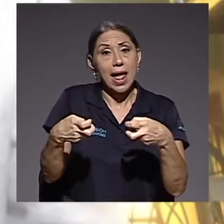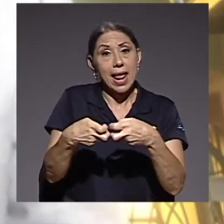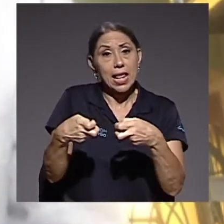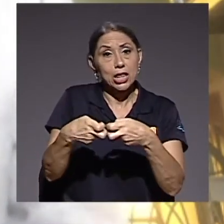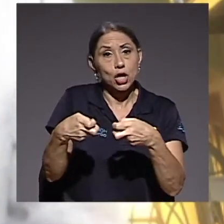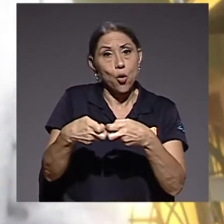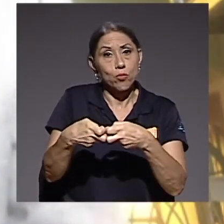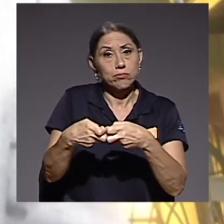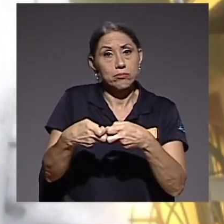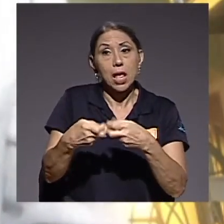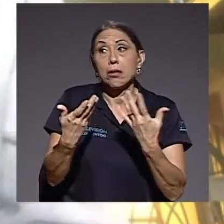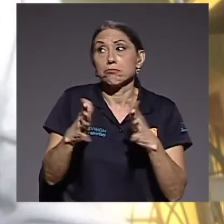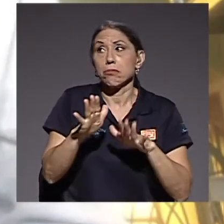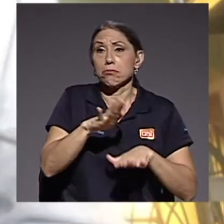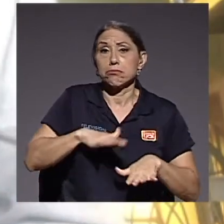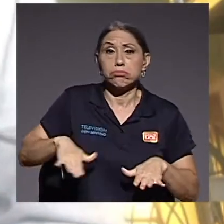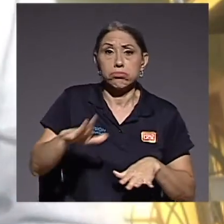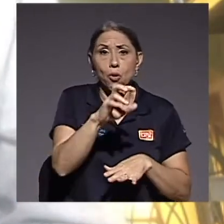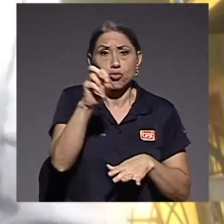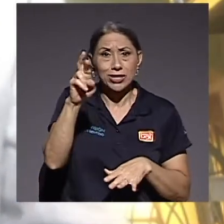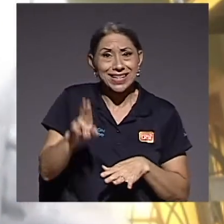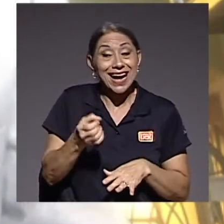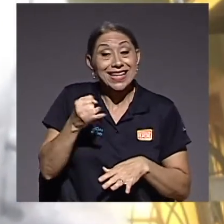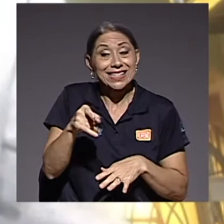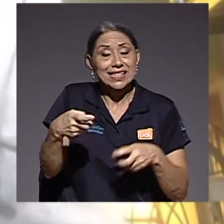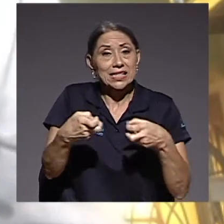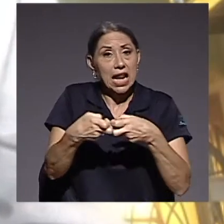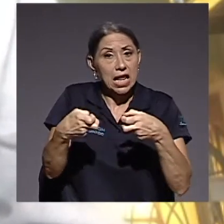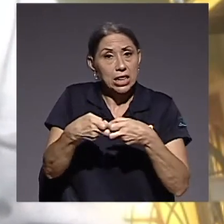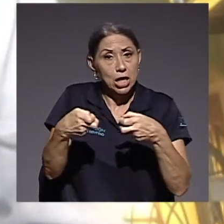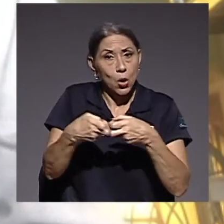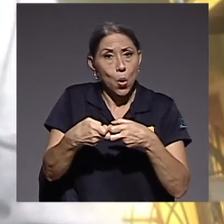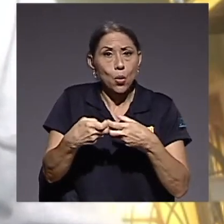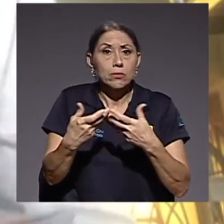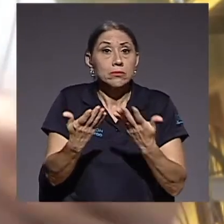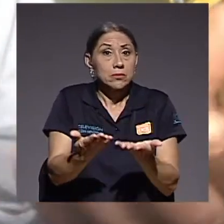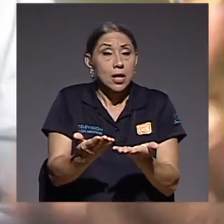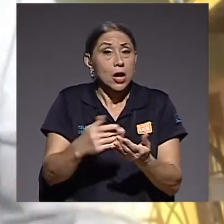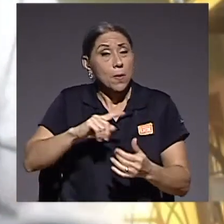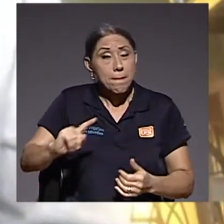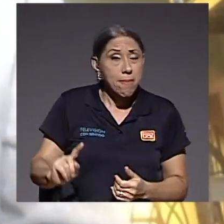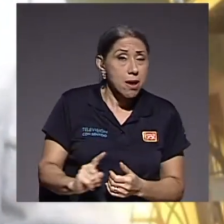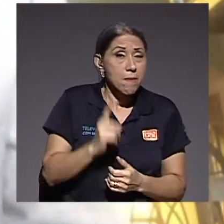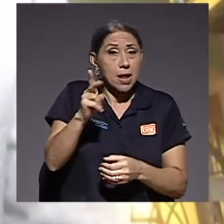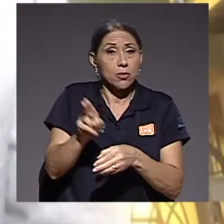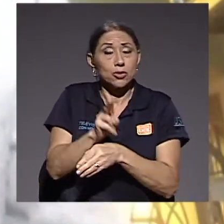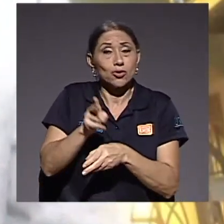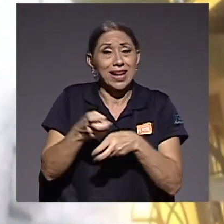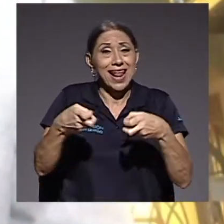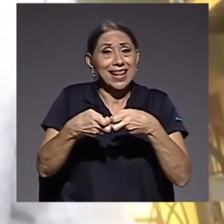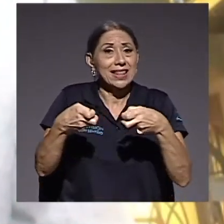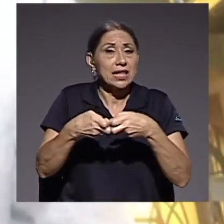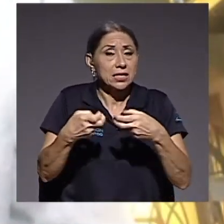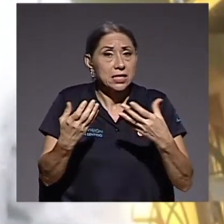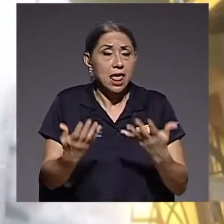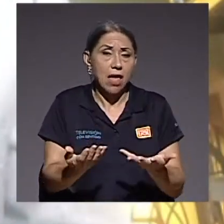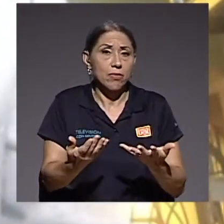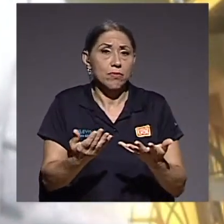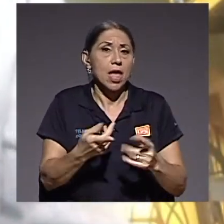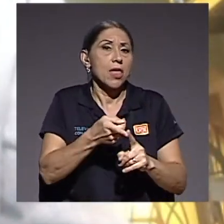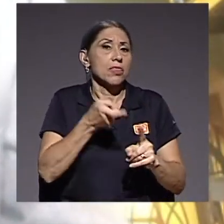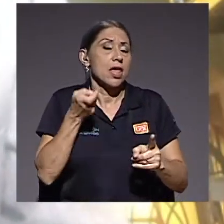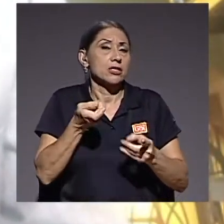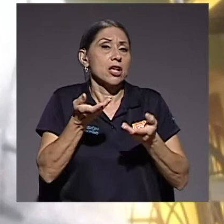en el caso de Costa Rica, la alimentación energética primaria sería, digamos, de